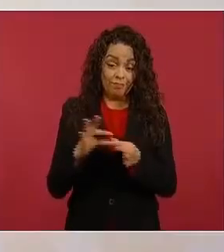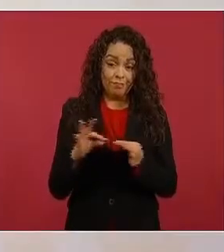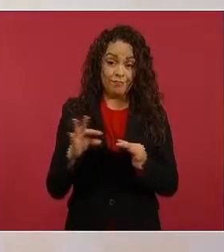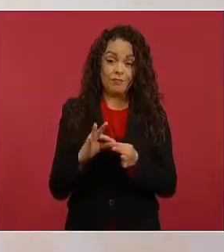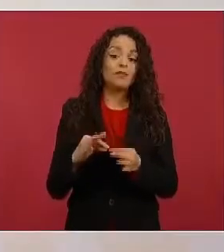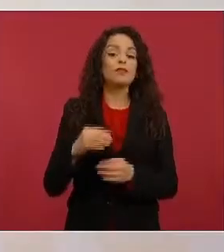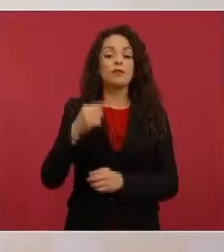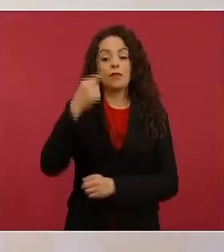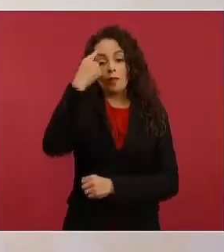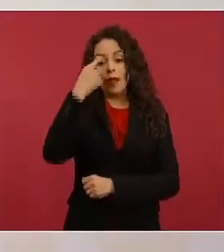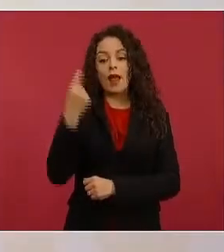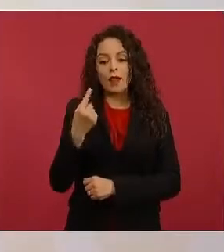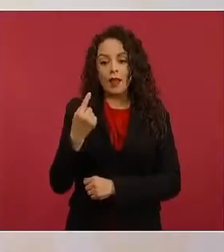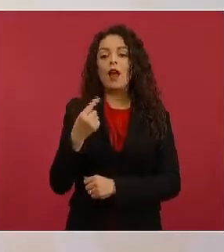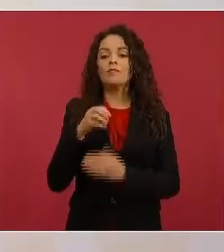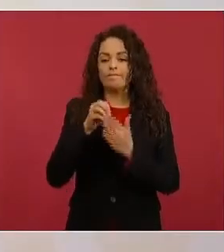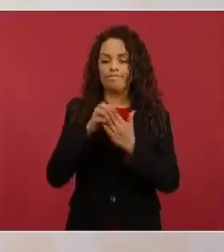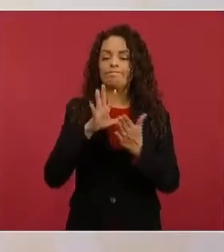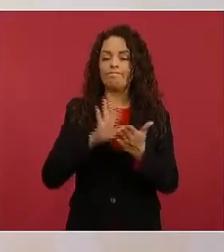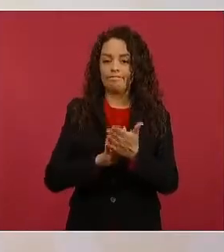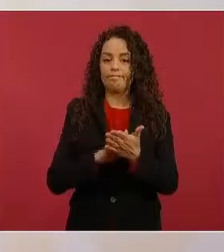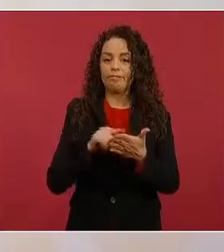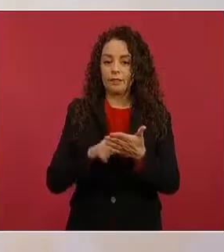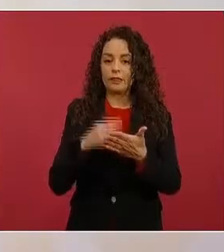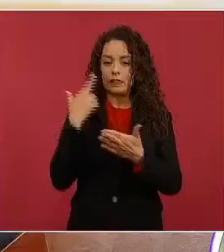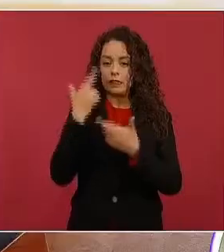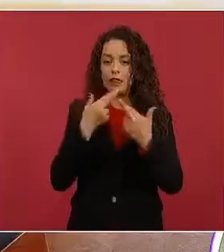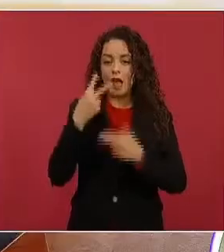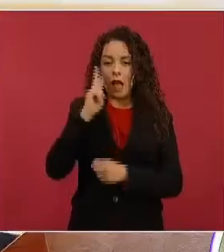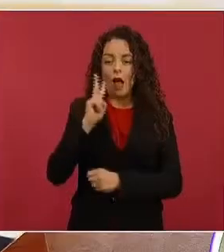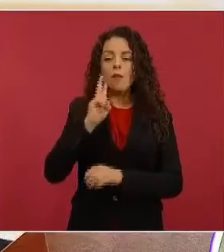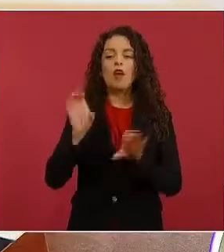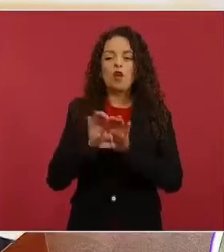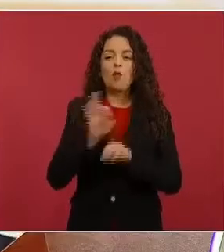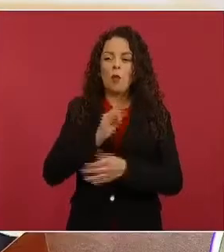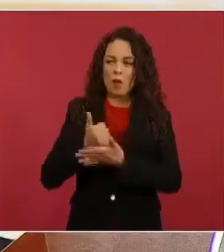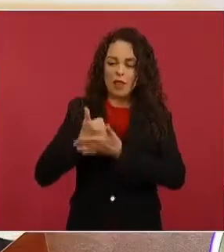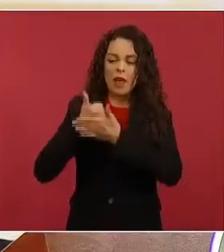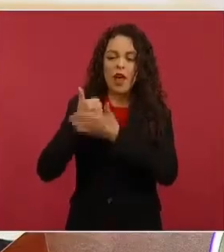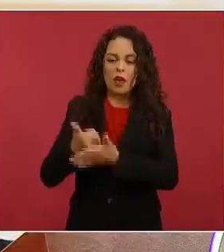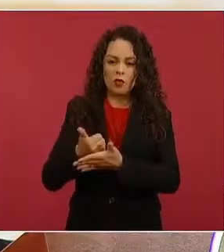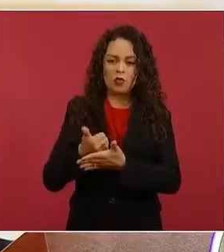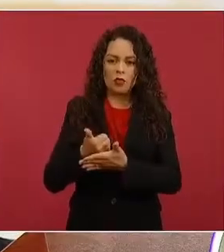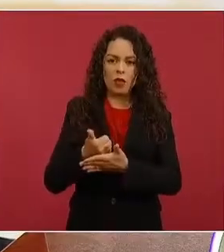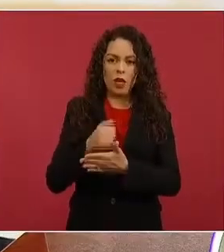para tenerlo presente. Todo lo que podamos nosotros ayudar, lo vamos a hacer.